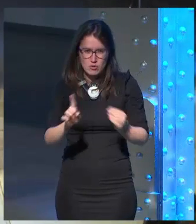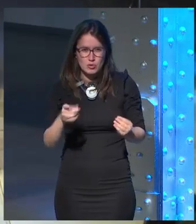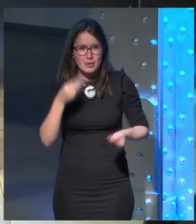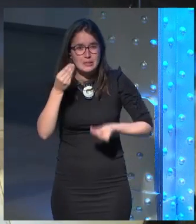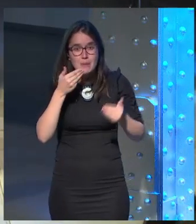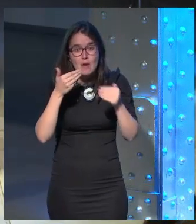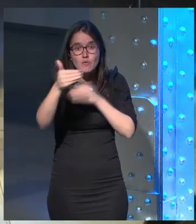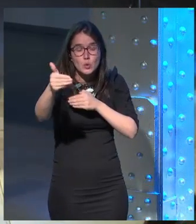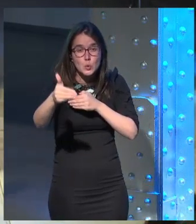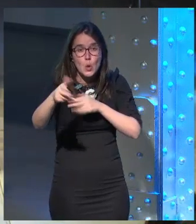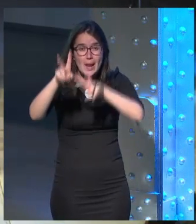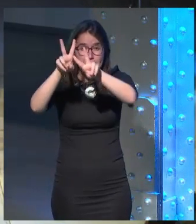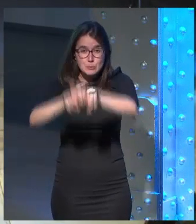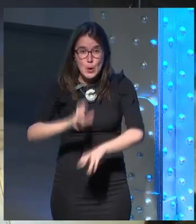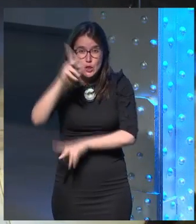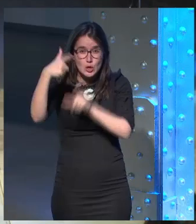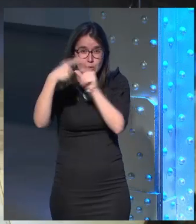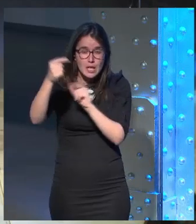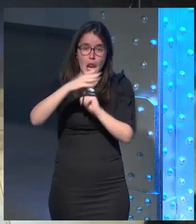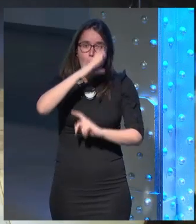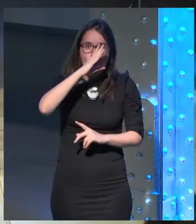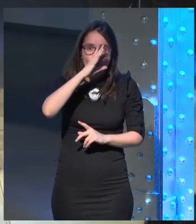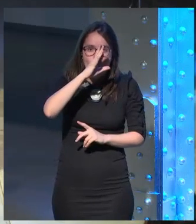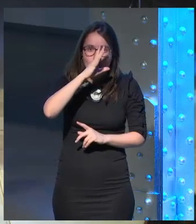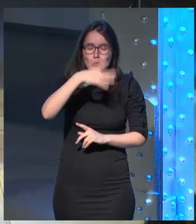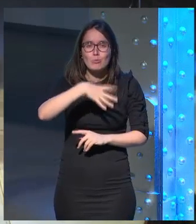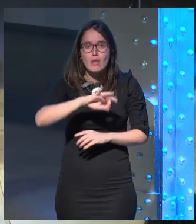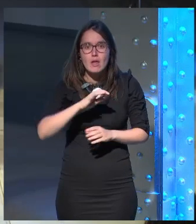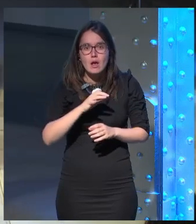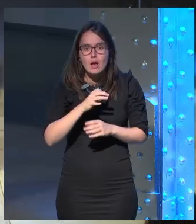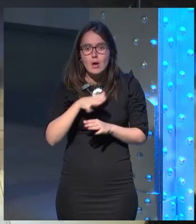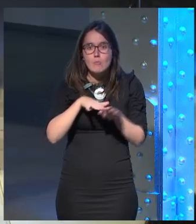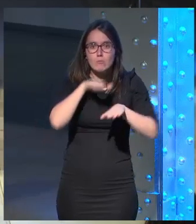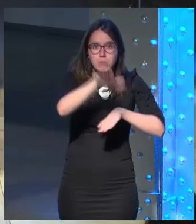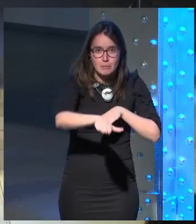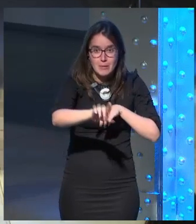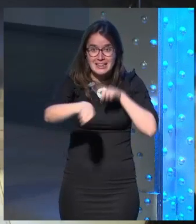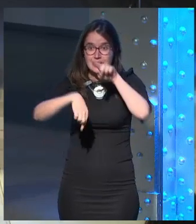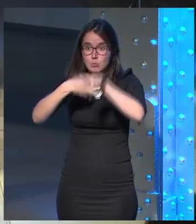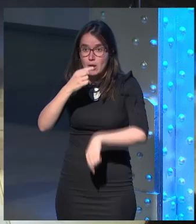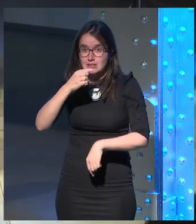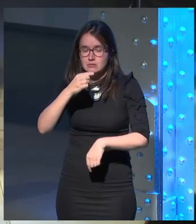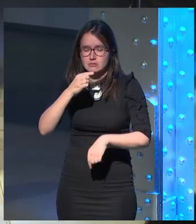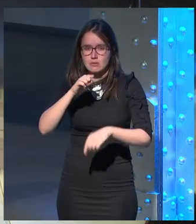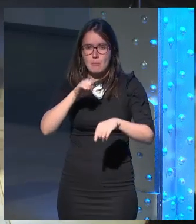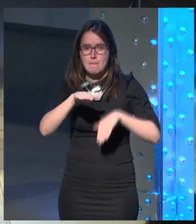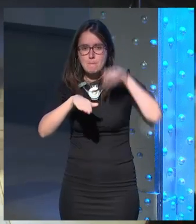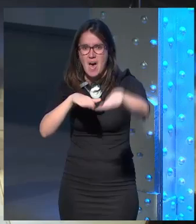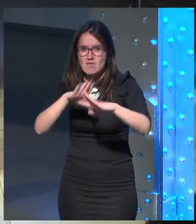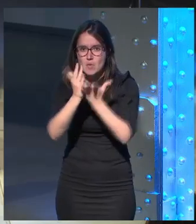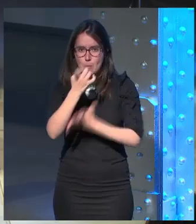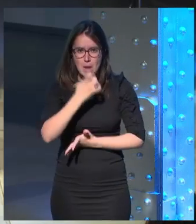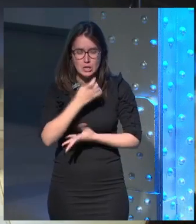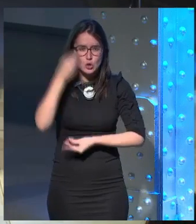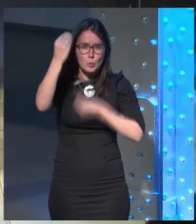para el futuro de la exploración espacial, porque la Luna podría ser el primer paso para realmente ir a Marte. ¿O usted cree